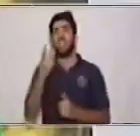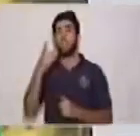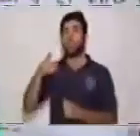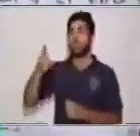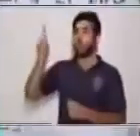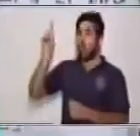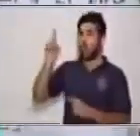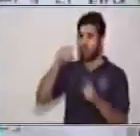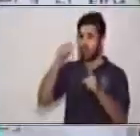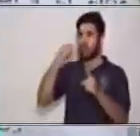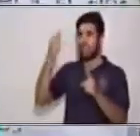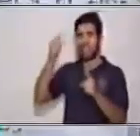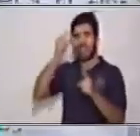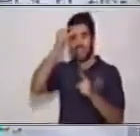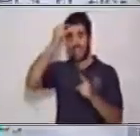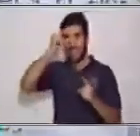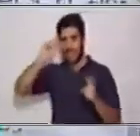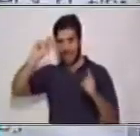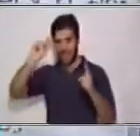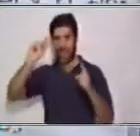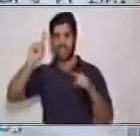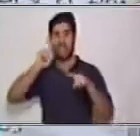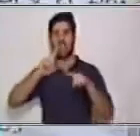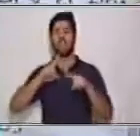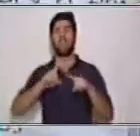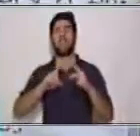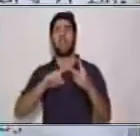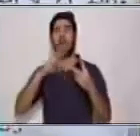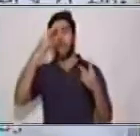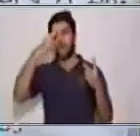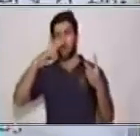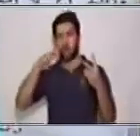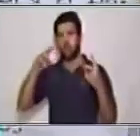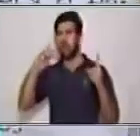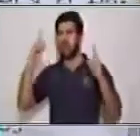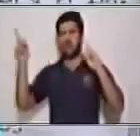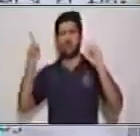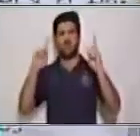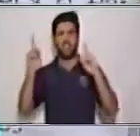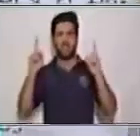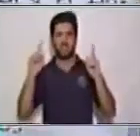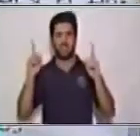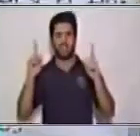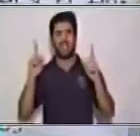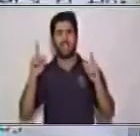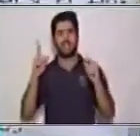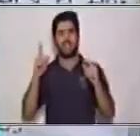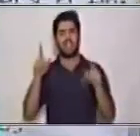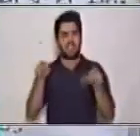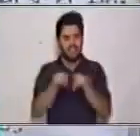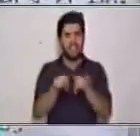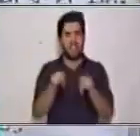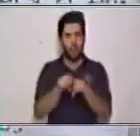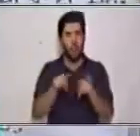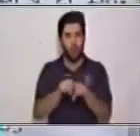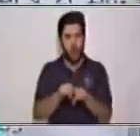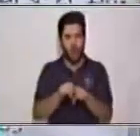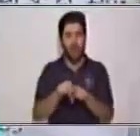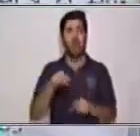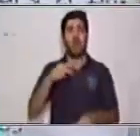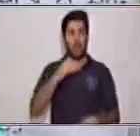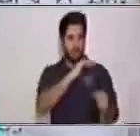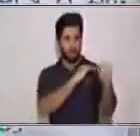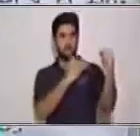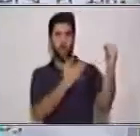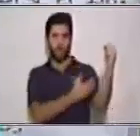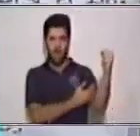romana y griega, vamos a dar cuenta que hay dioses compartidos, solo que cambian el diferente nombre. Tienen los mismos poderes, tienen